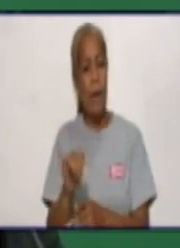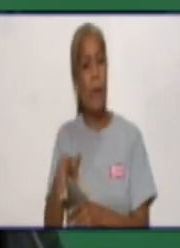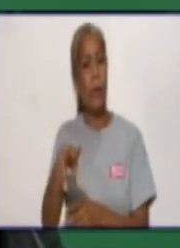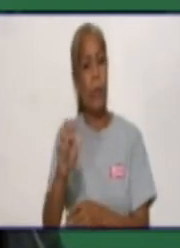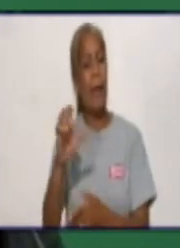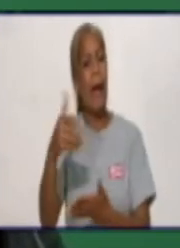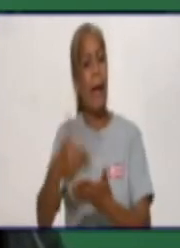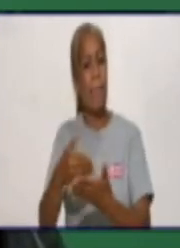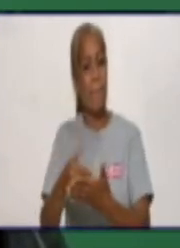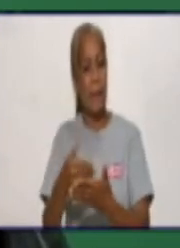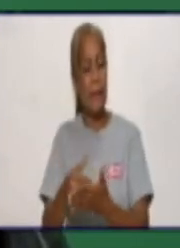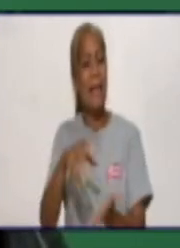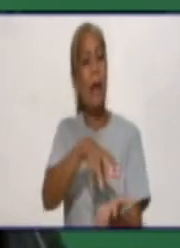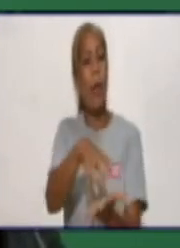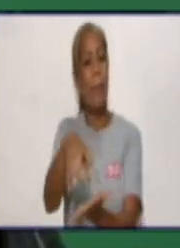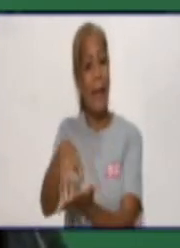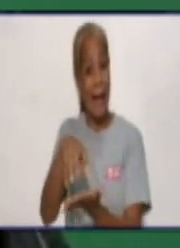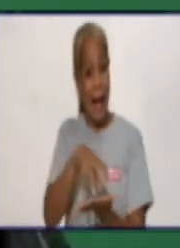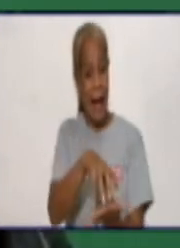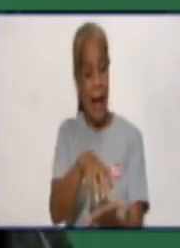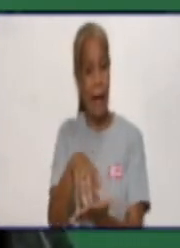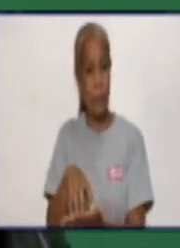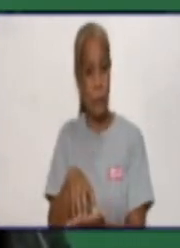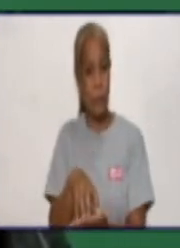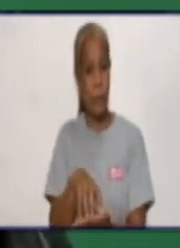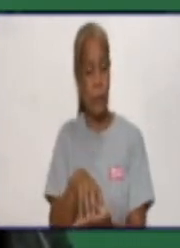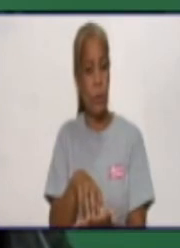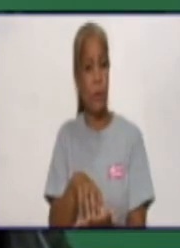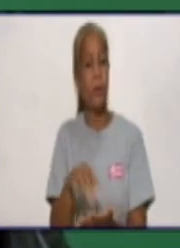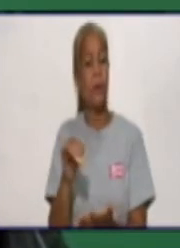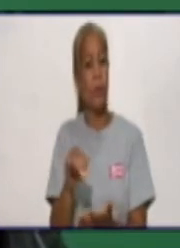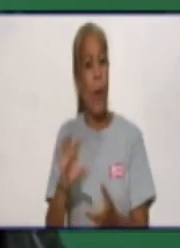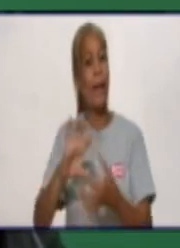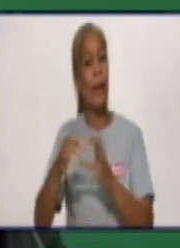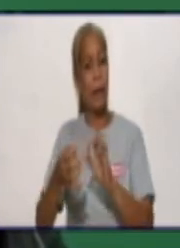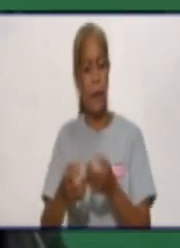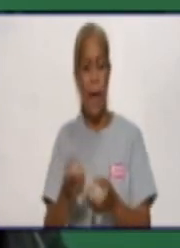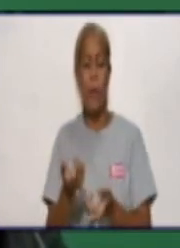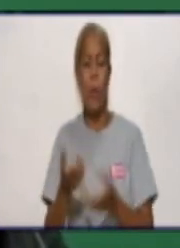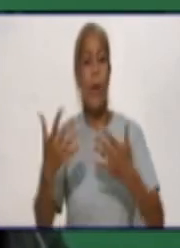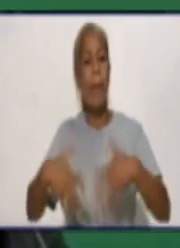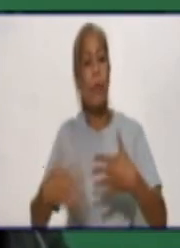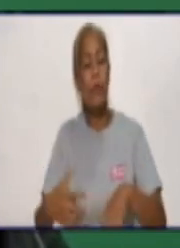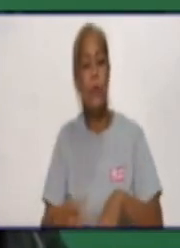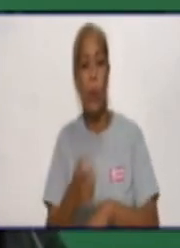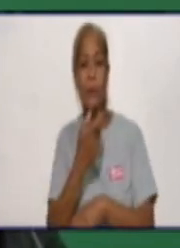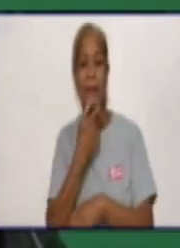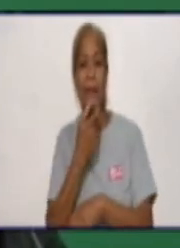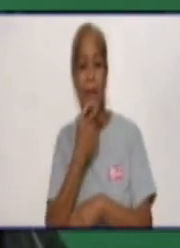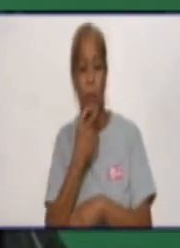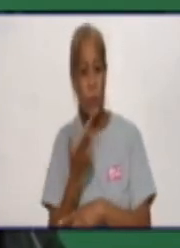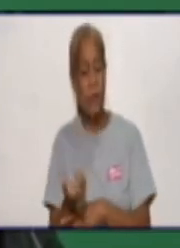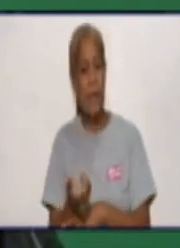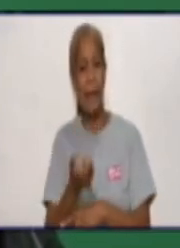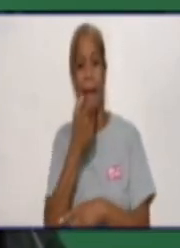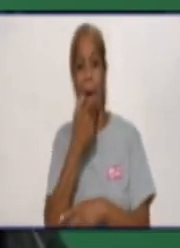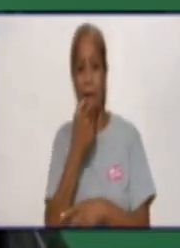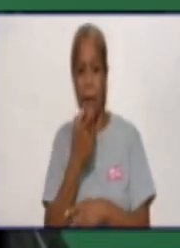lo mercado ideal es encadenado con tcp con la producción de dulces de confitura